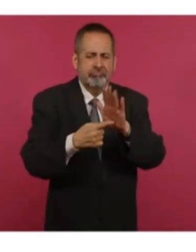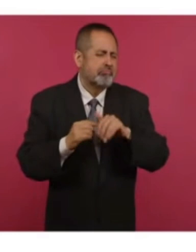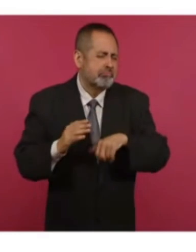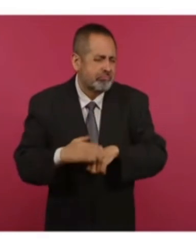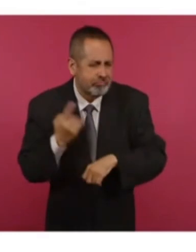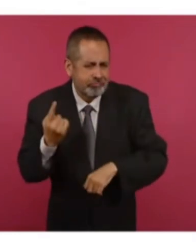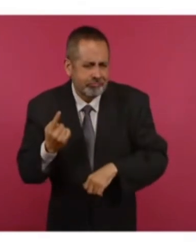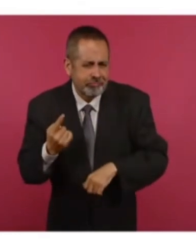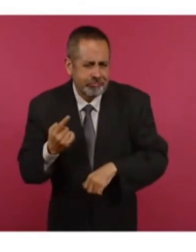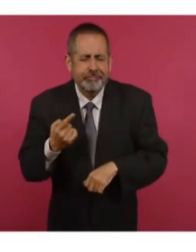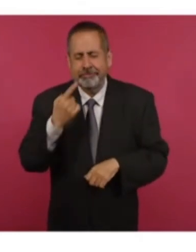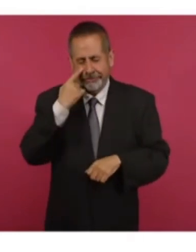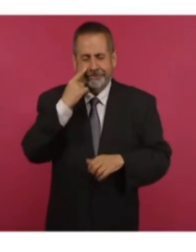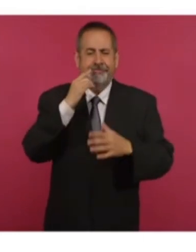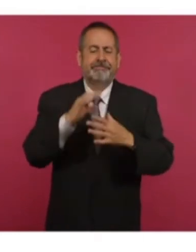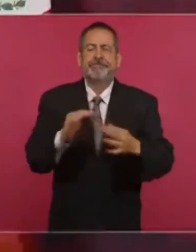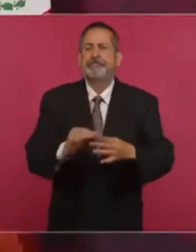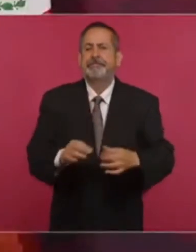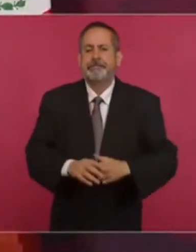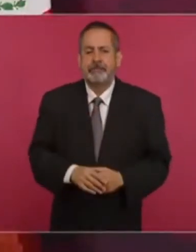Entre otras cosas.